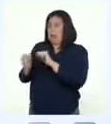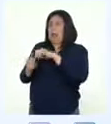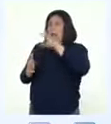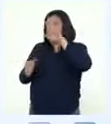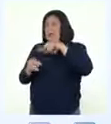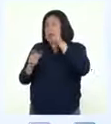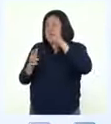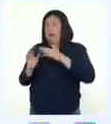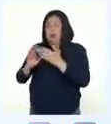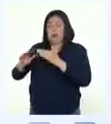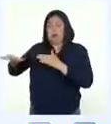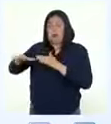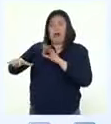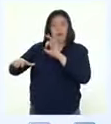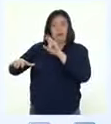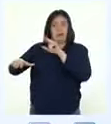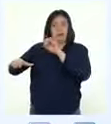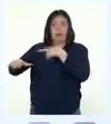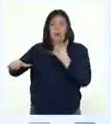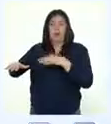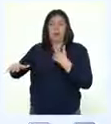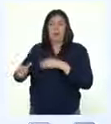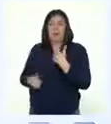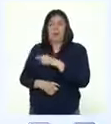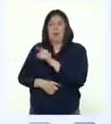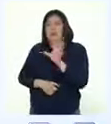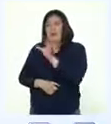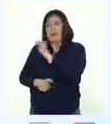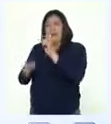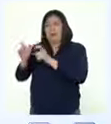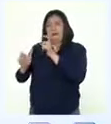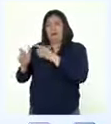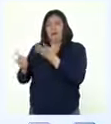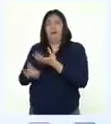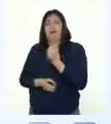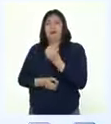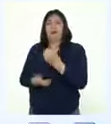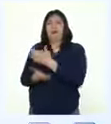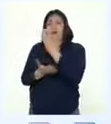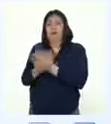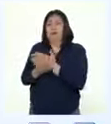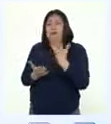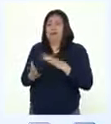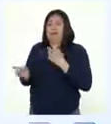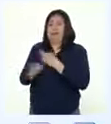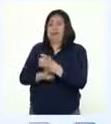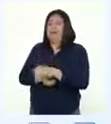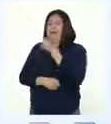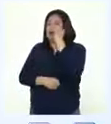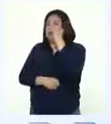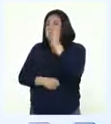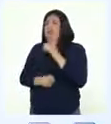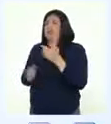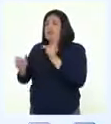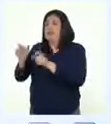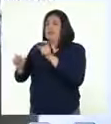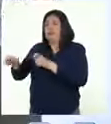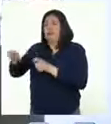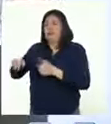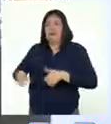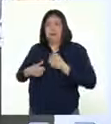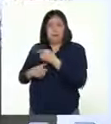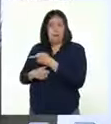presenta Flor Azul, el distrito donde vive Raquel, es un asunto público porque es un problema que está afectando los derechos de sus